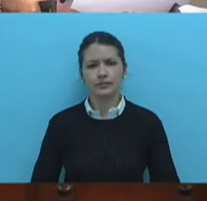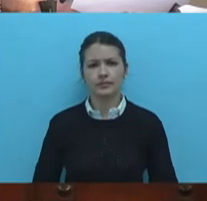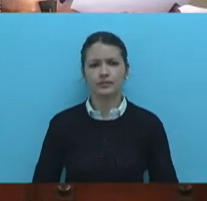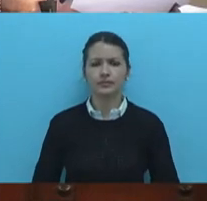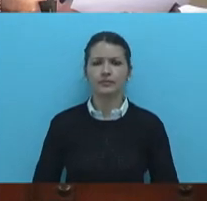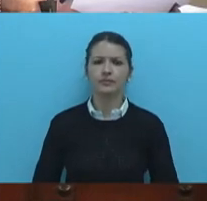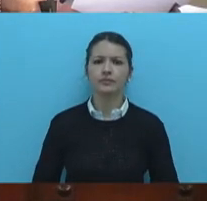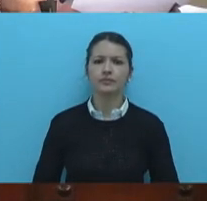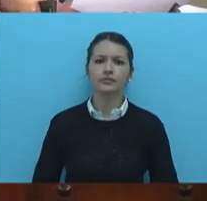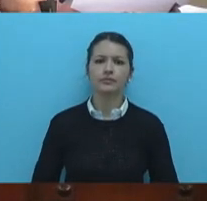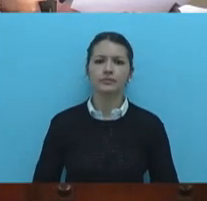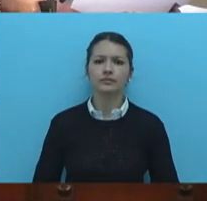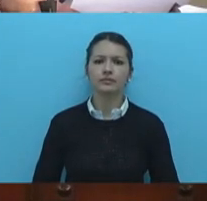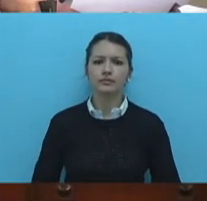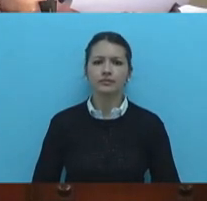el diputado,